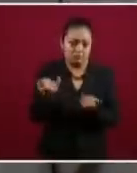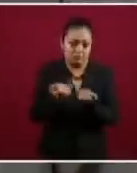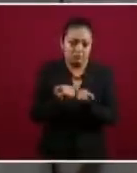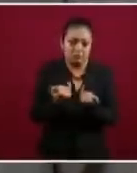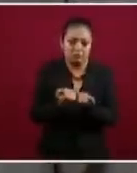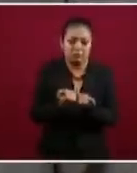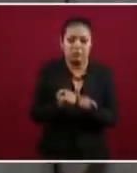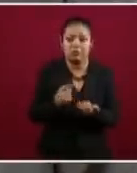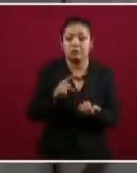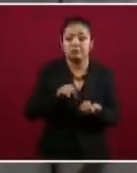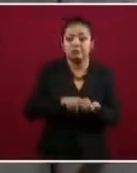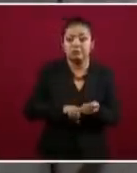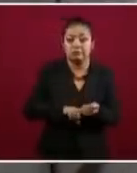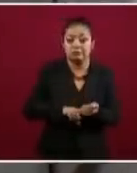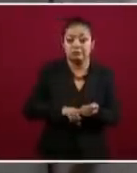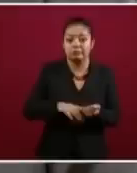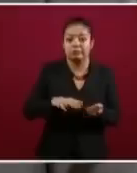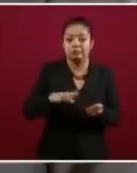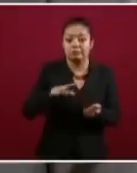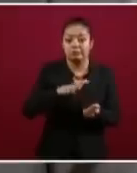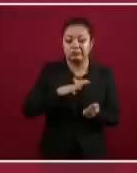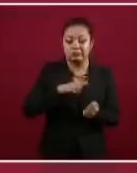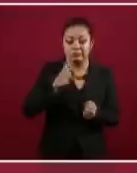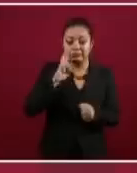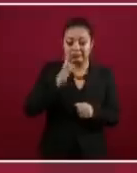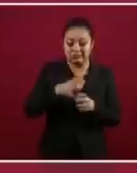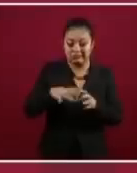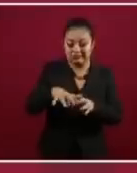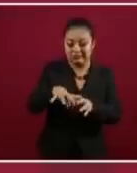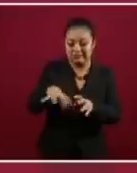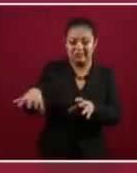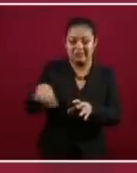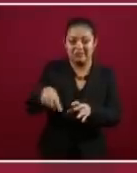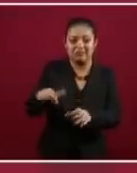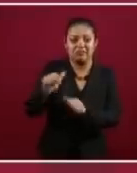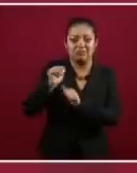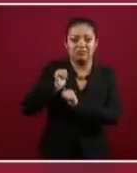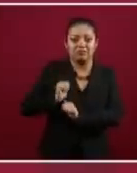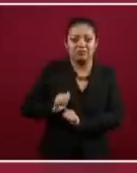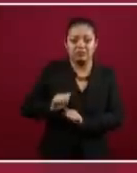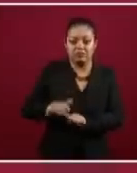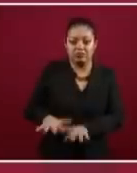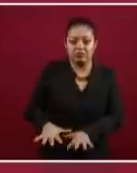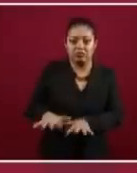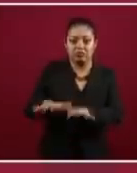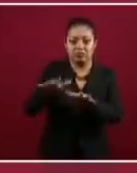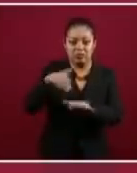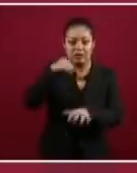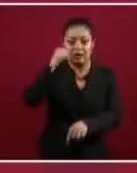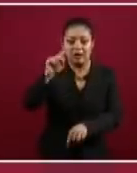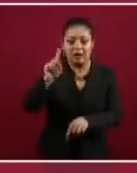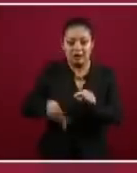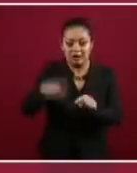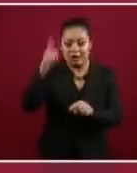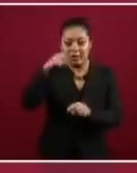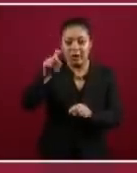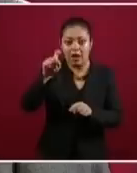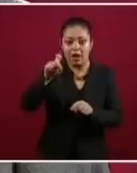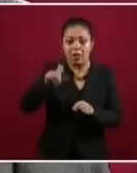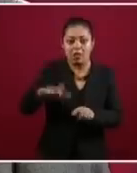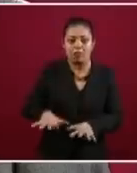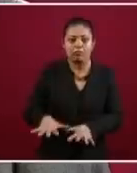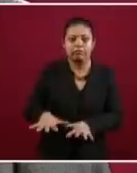afectándose un vaso regulador que evita inundaciones en la ciudad.